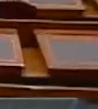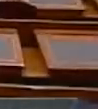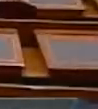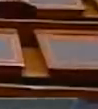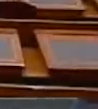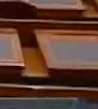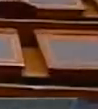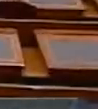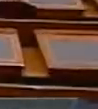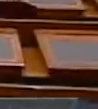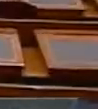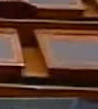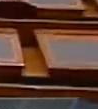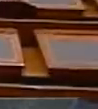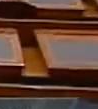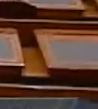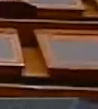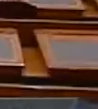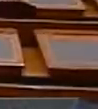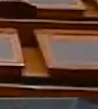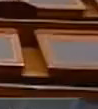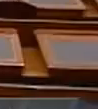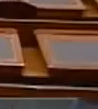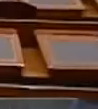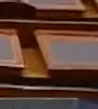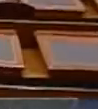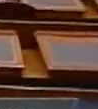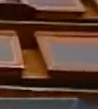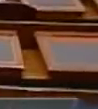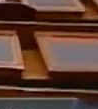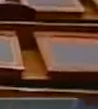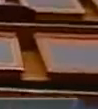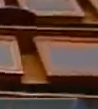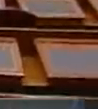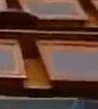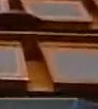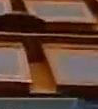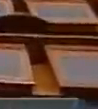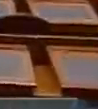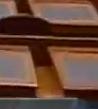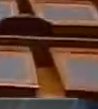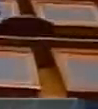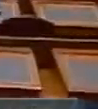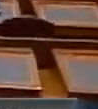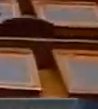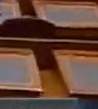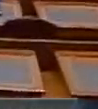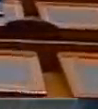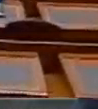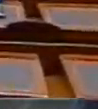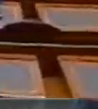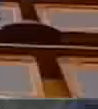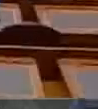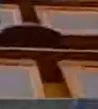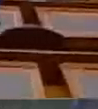resaltado en su discurso la importancia de trabajar para mejorar la inclusión social, para